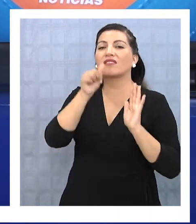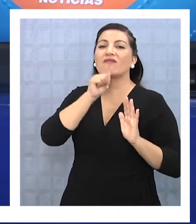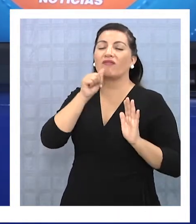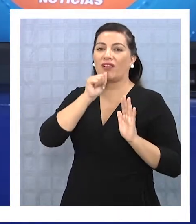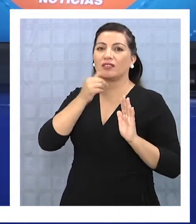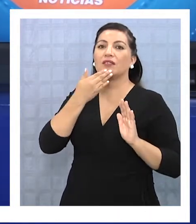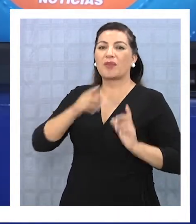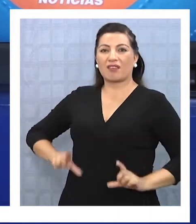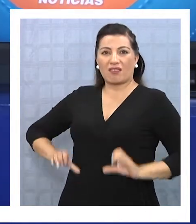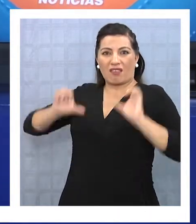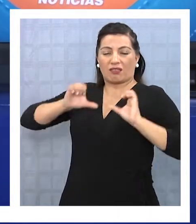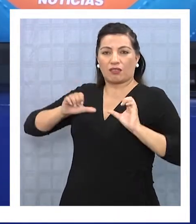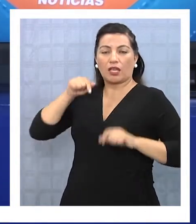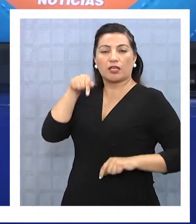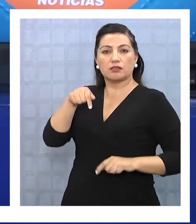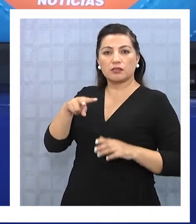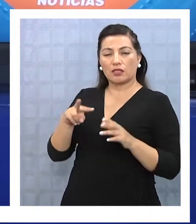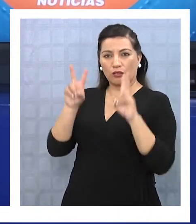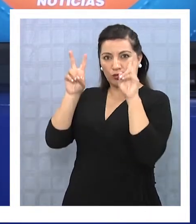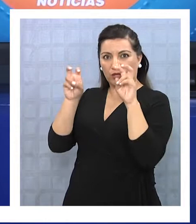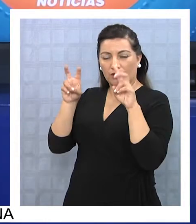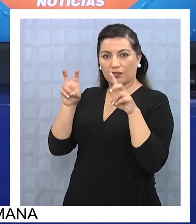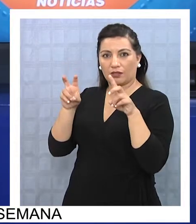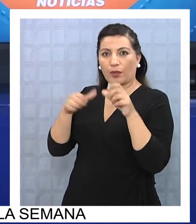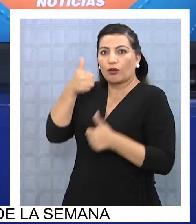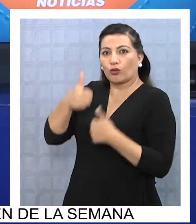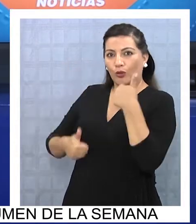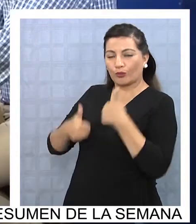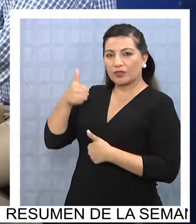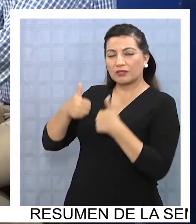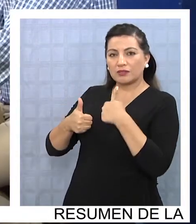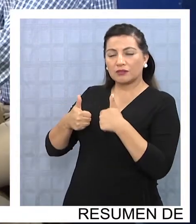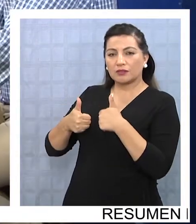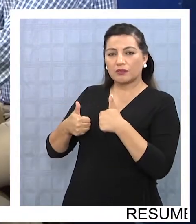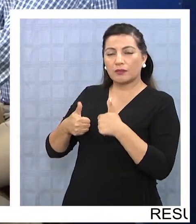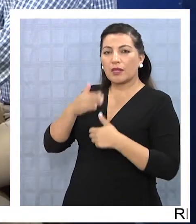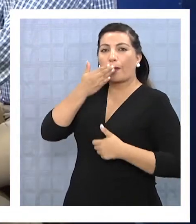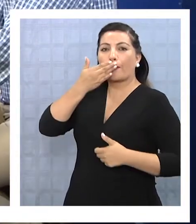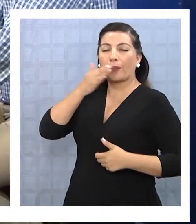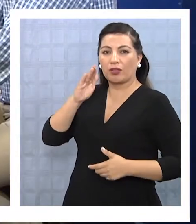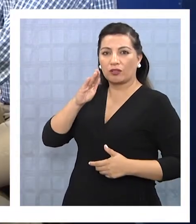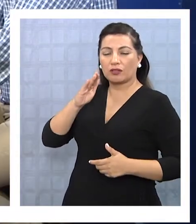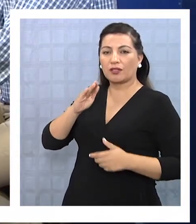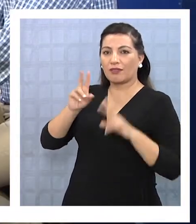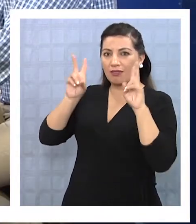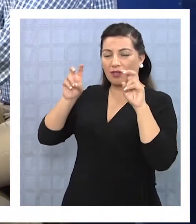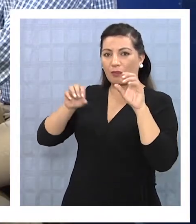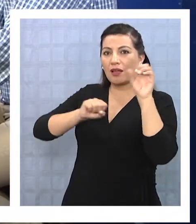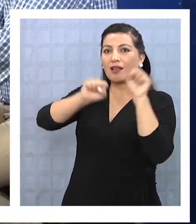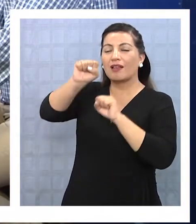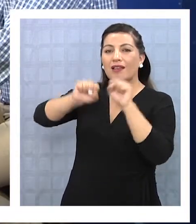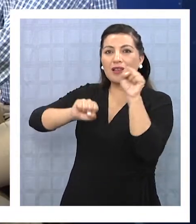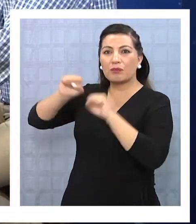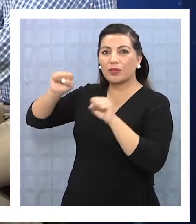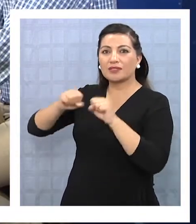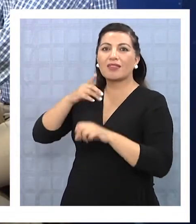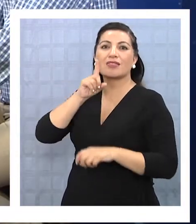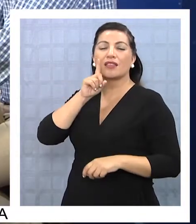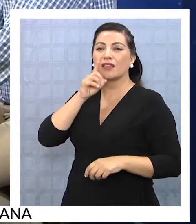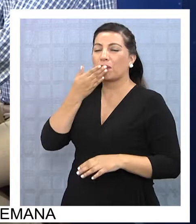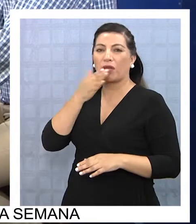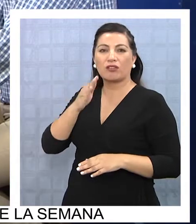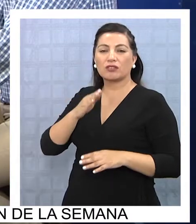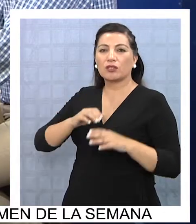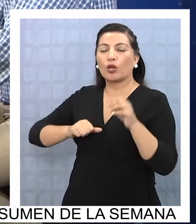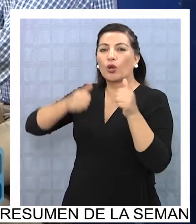están faltando a la ética. Y respecto al tema de la competencia, la mejor manera de que las empresas no se coludan es tener